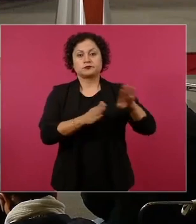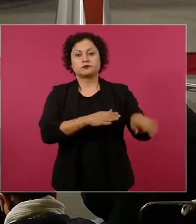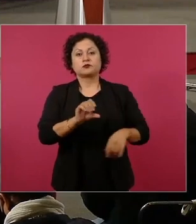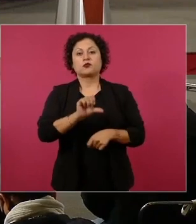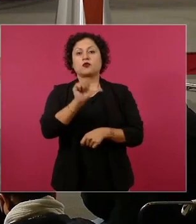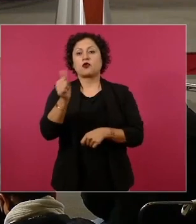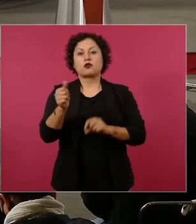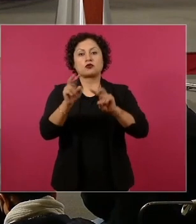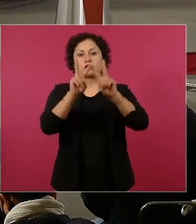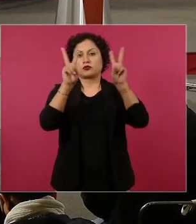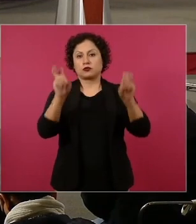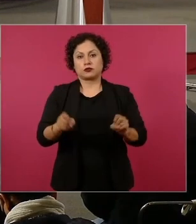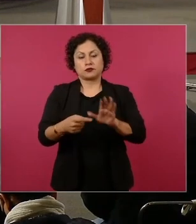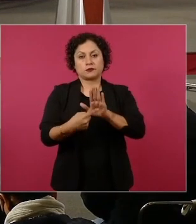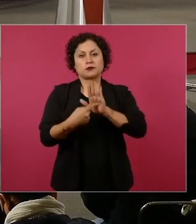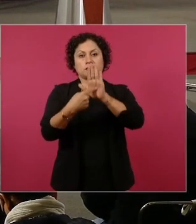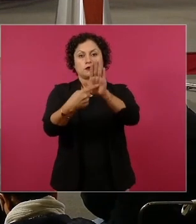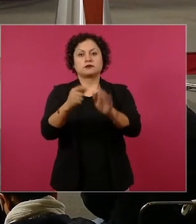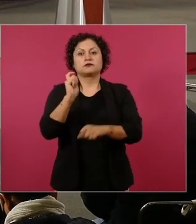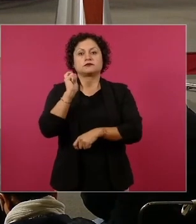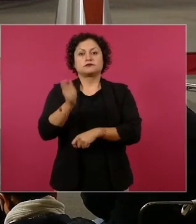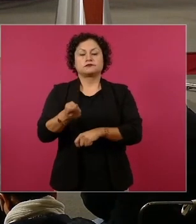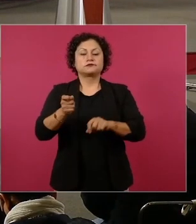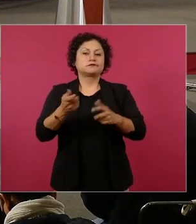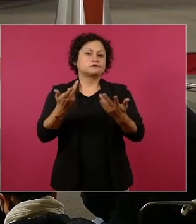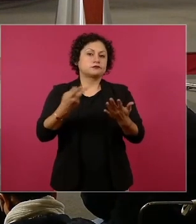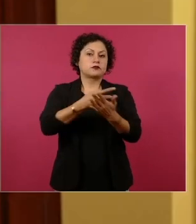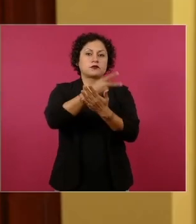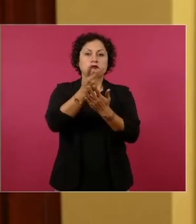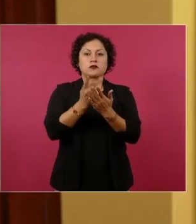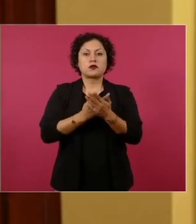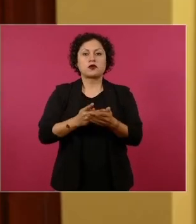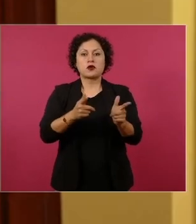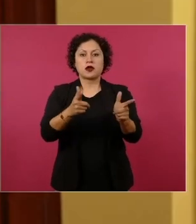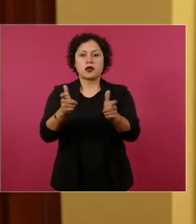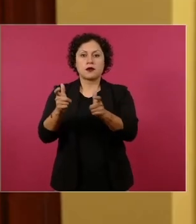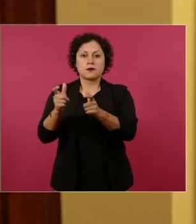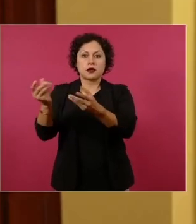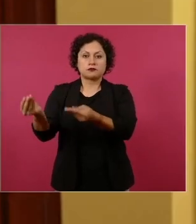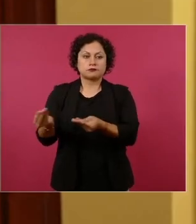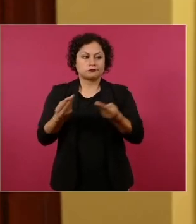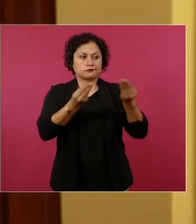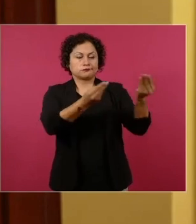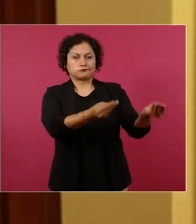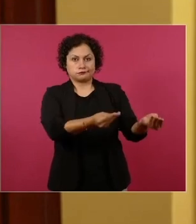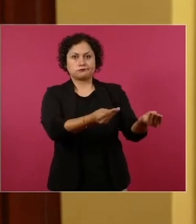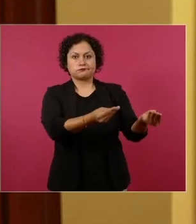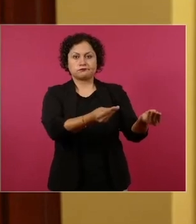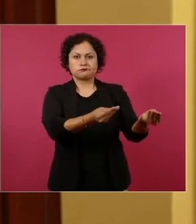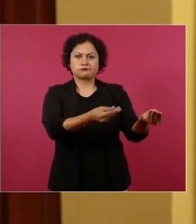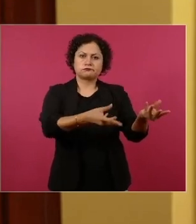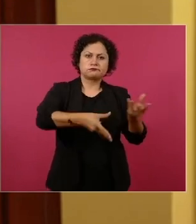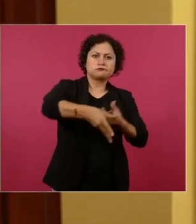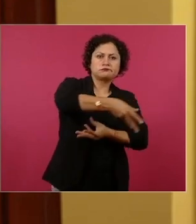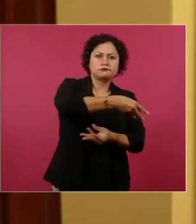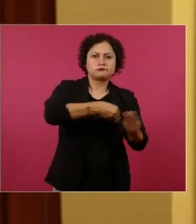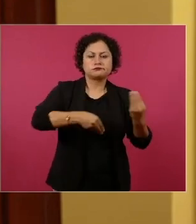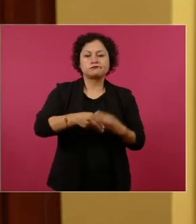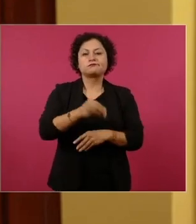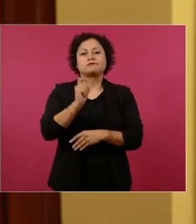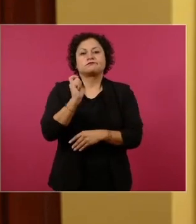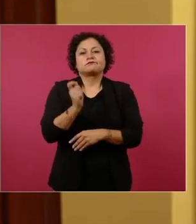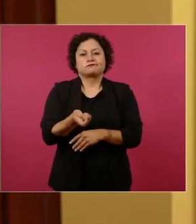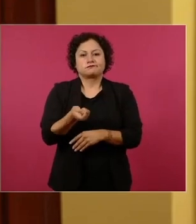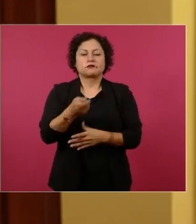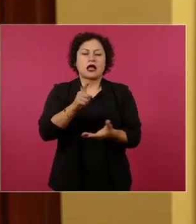Informar sobre el desarme voluntario. Esto significa que puedan canjear en los diferentes